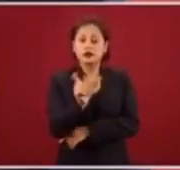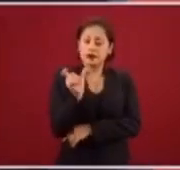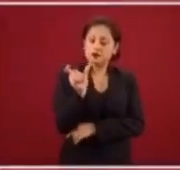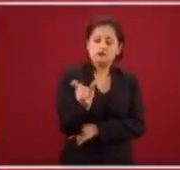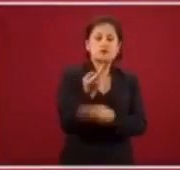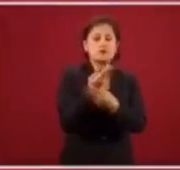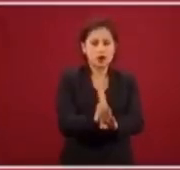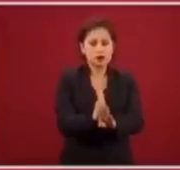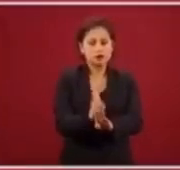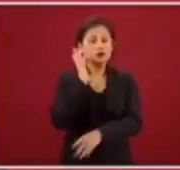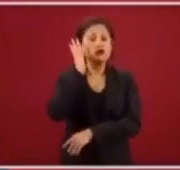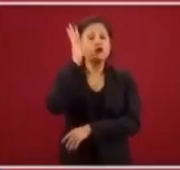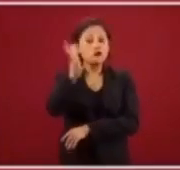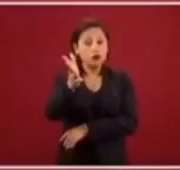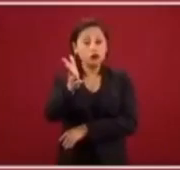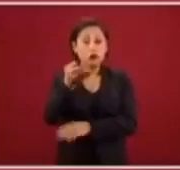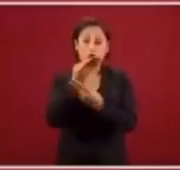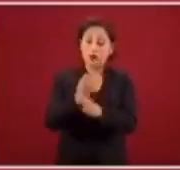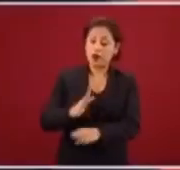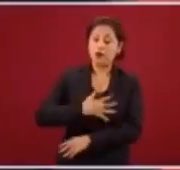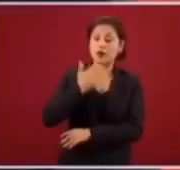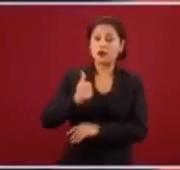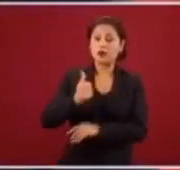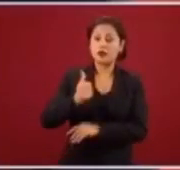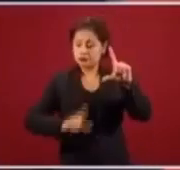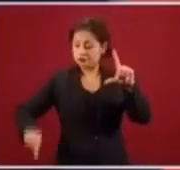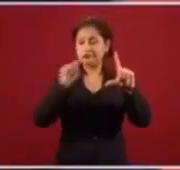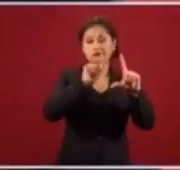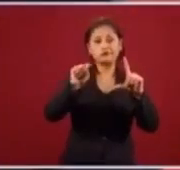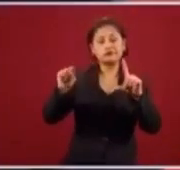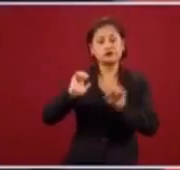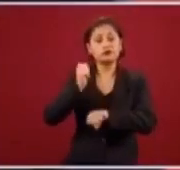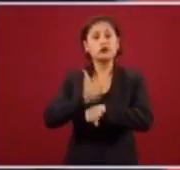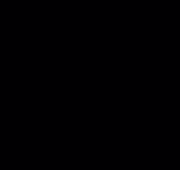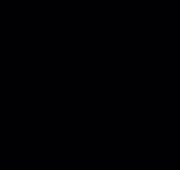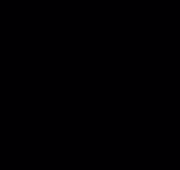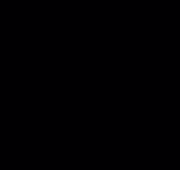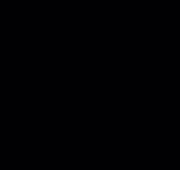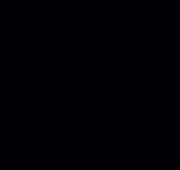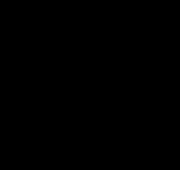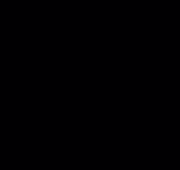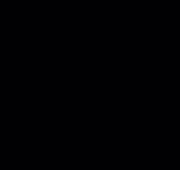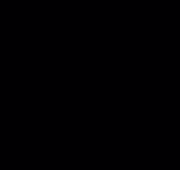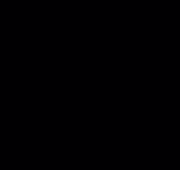del Banco del Bienestar en las distintas regiones del país. 2.700 sucursales del Banco del Bienestar.